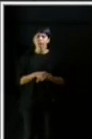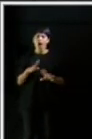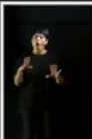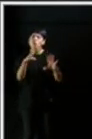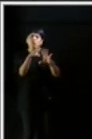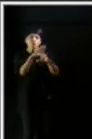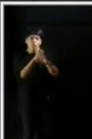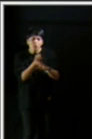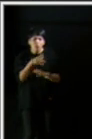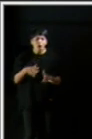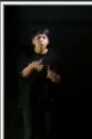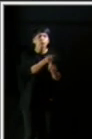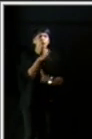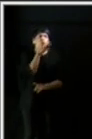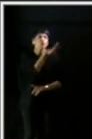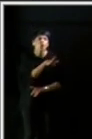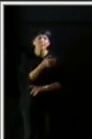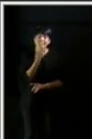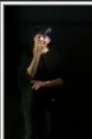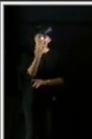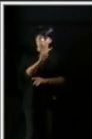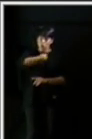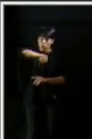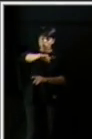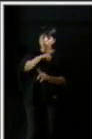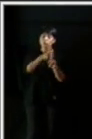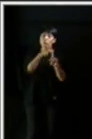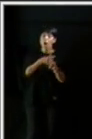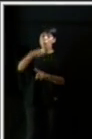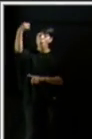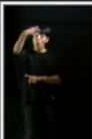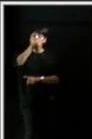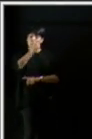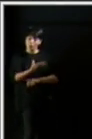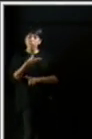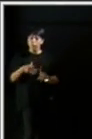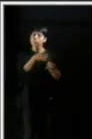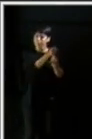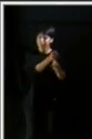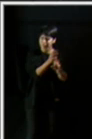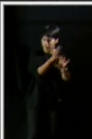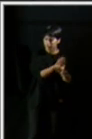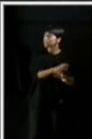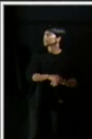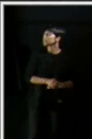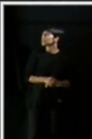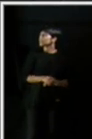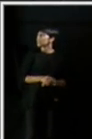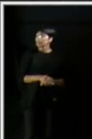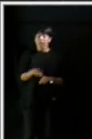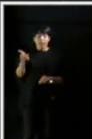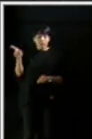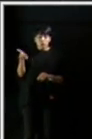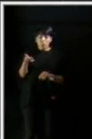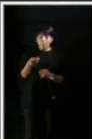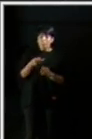si somos capaces de usar bien la luz esta maravillosa frase que sale en la saga de harry potter nos va a conducir a un mensaje